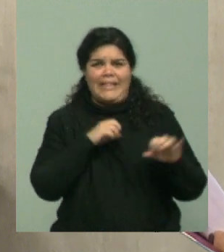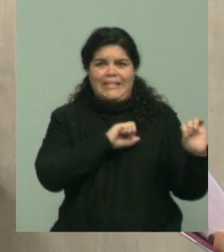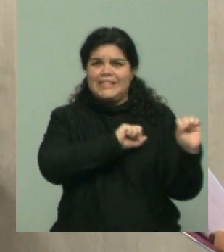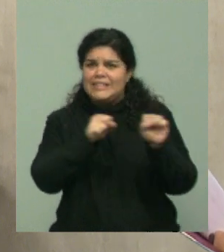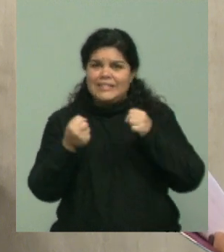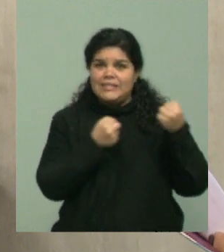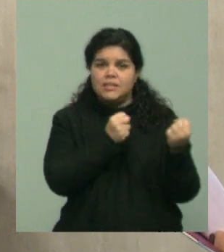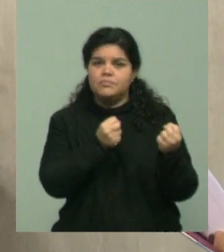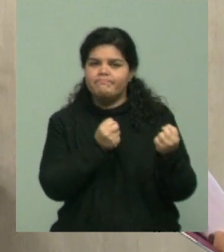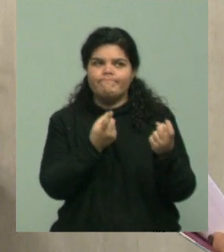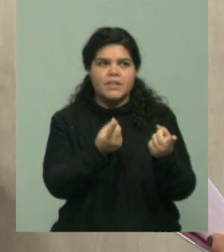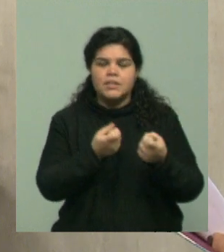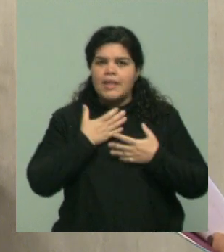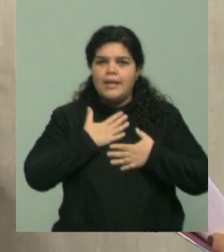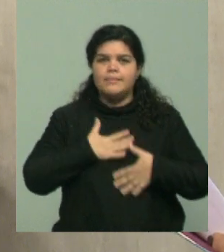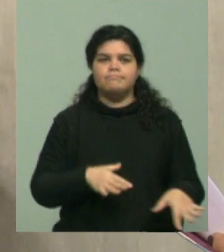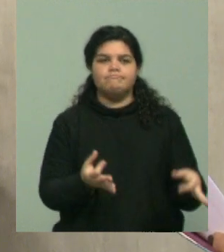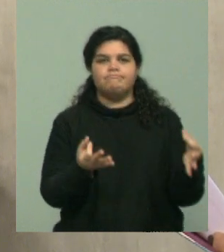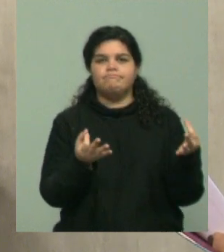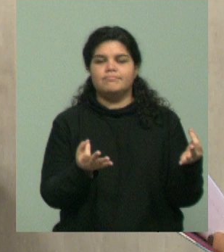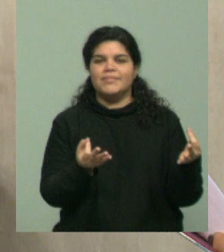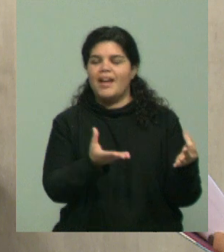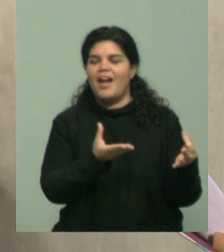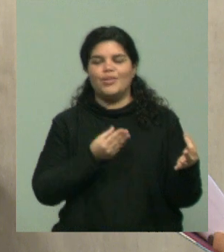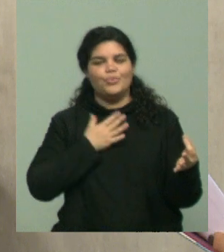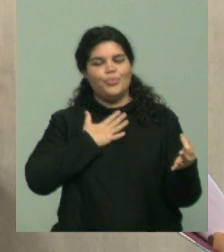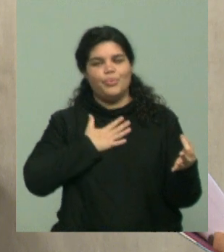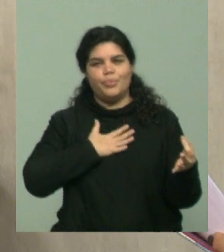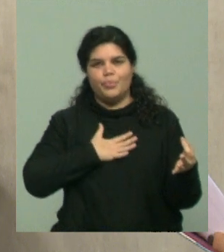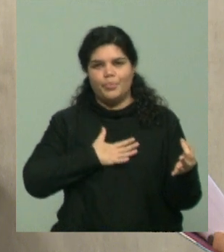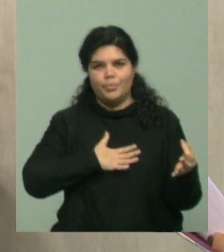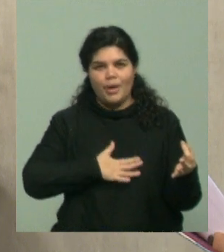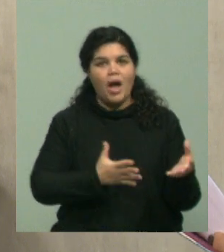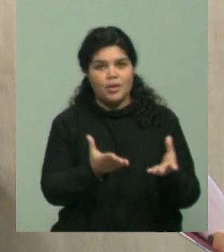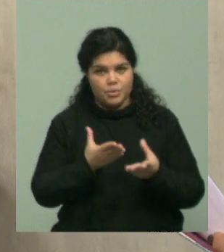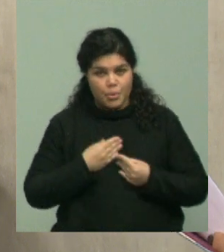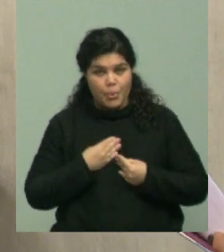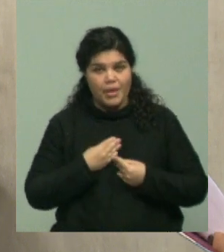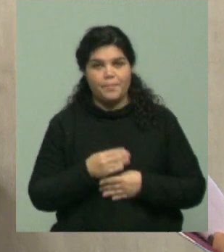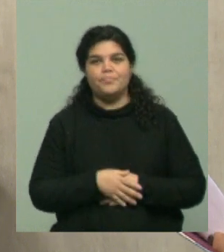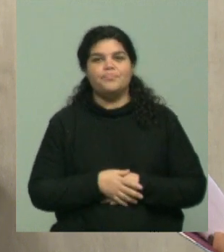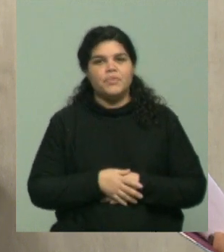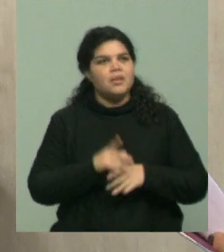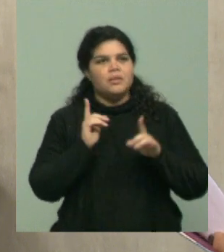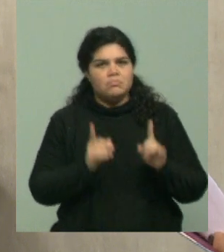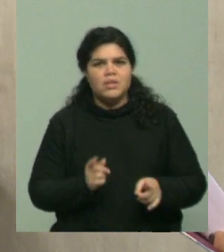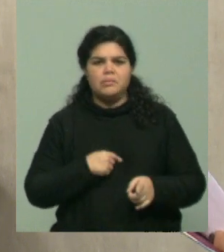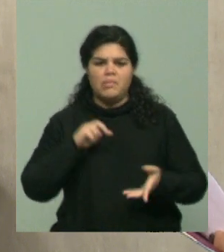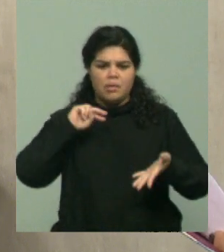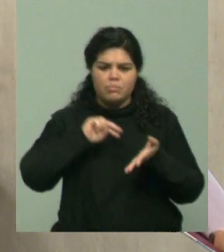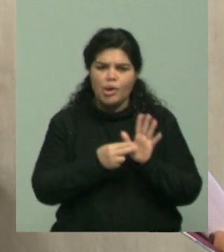Y bueno, realmente el yoga nos da las respuestas para esa problemática que es